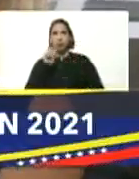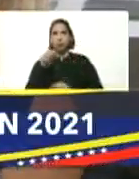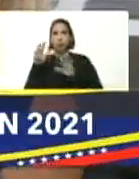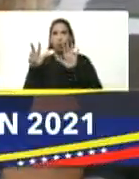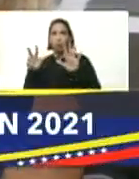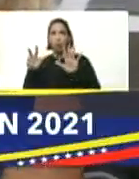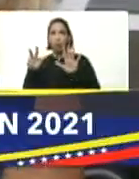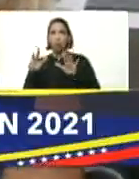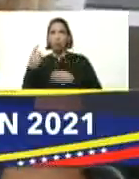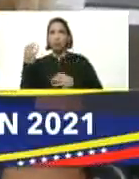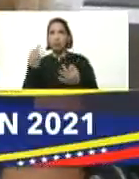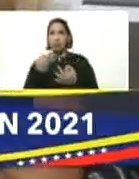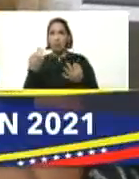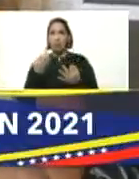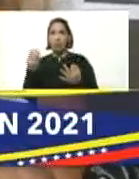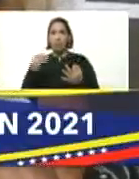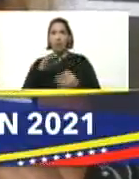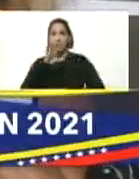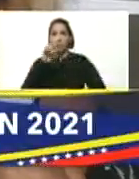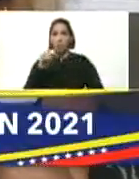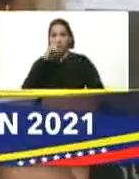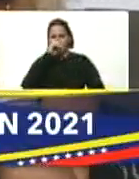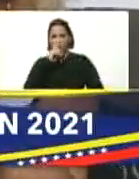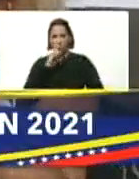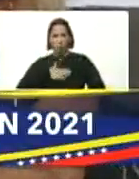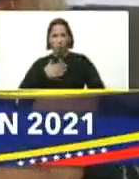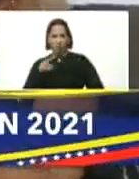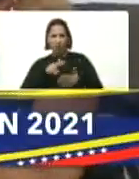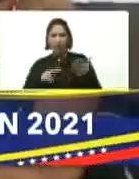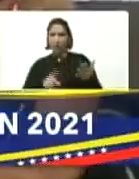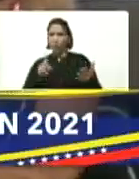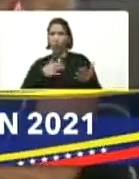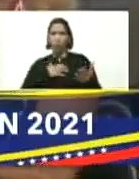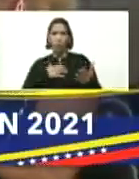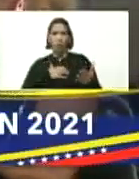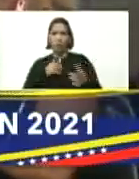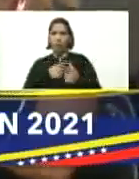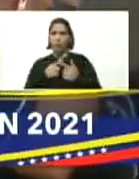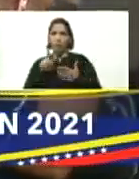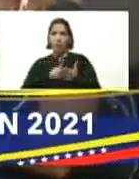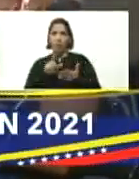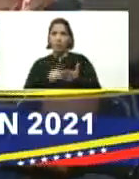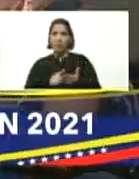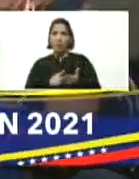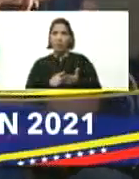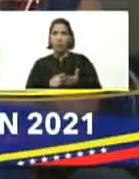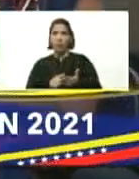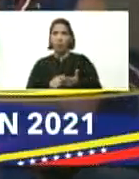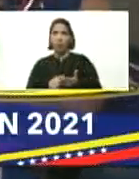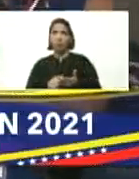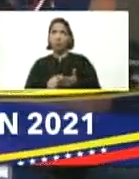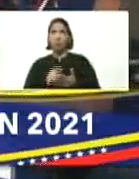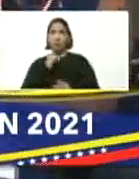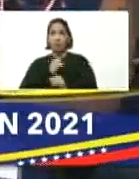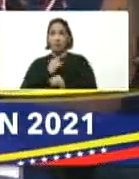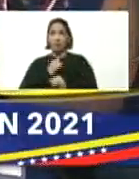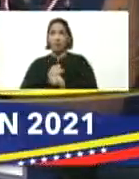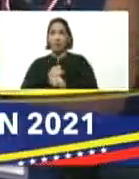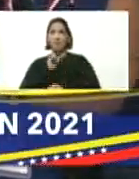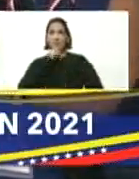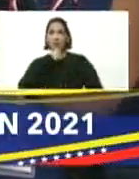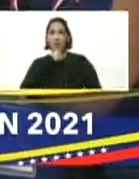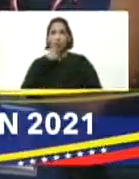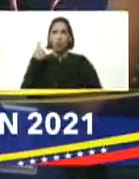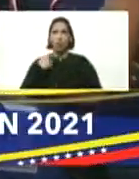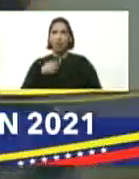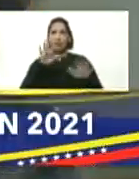quién de que tenga más de 50 años puede leer eso. Al contrario, el libro digital es para los viejos. Los chamos que tienen 17